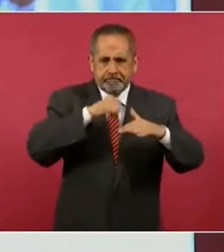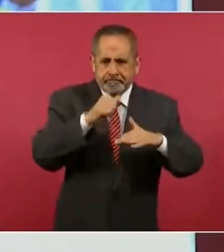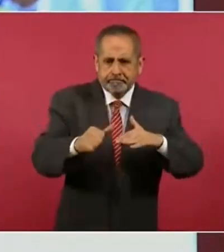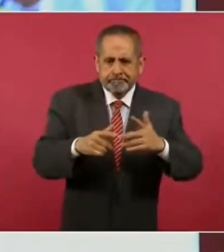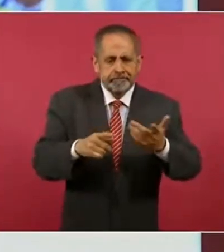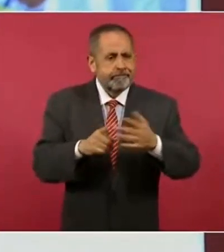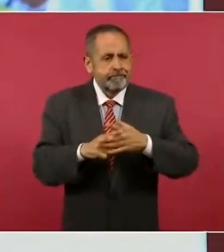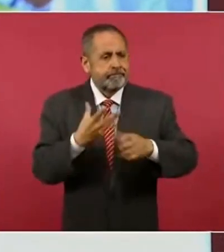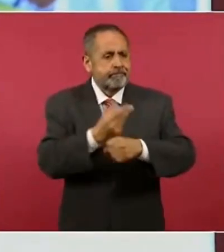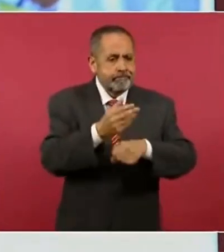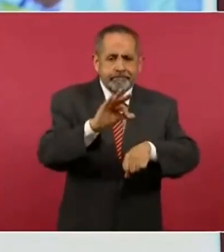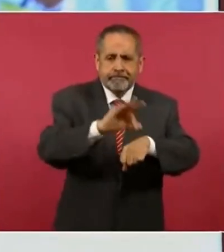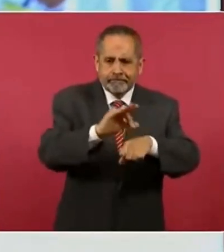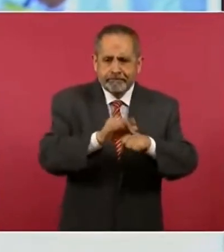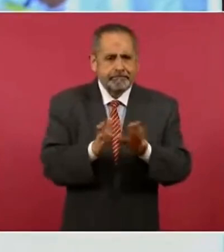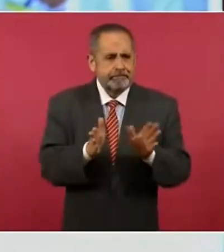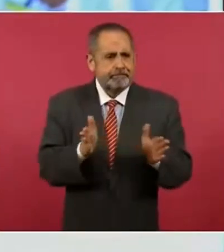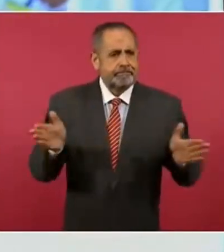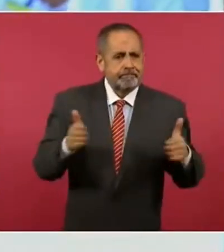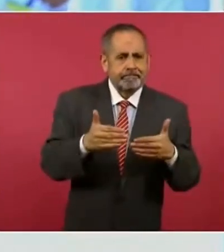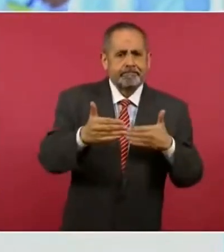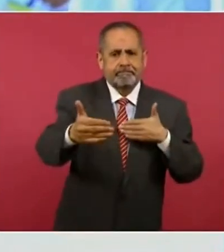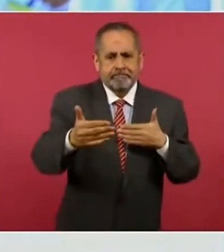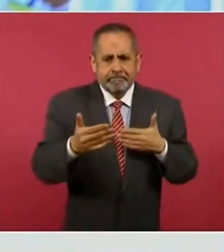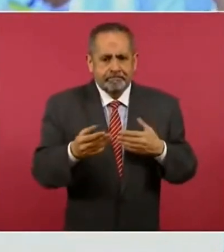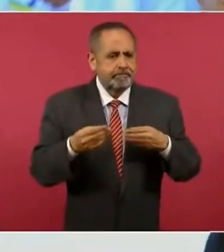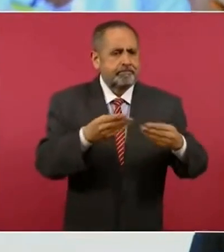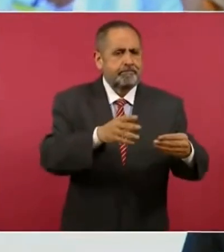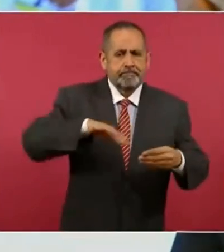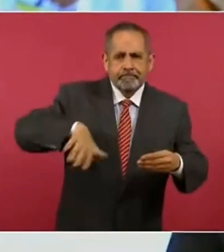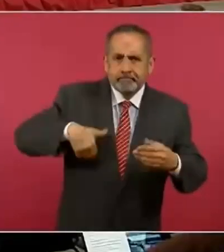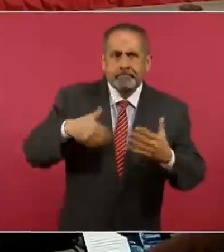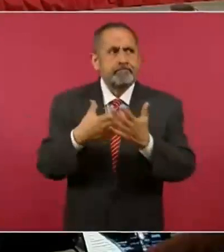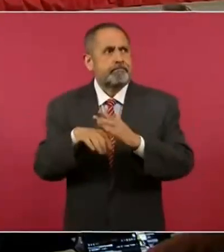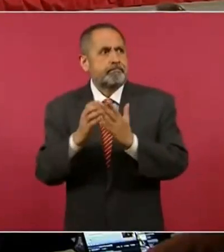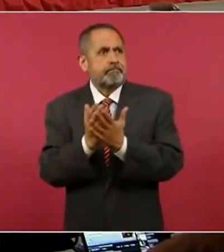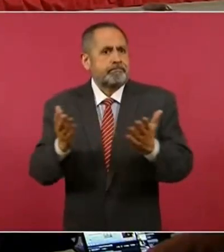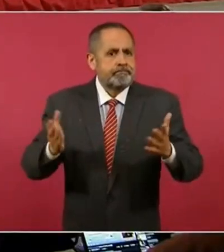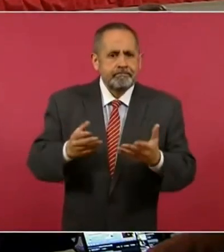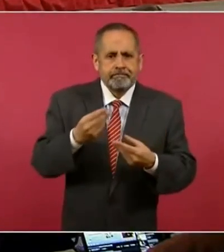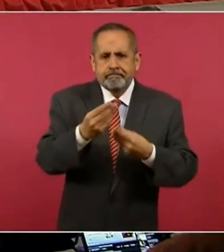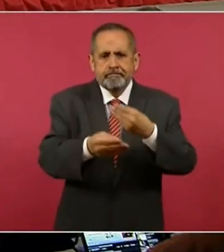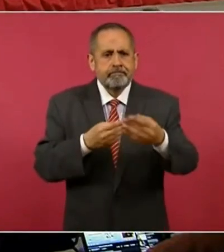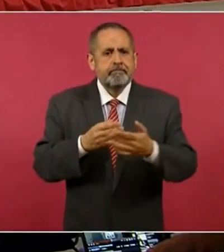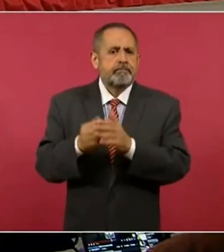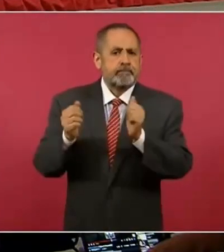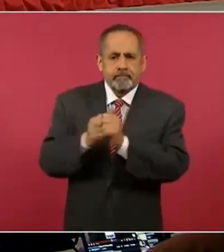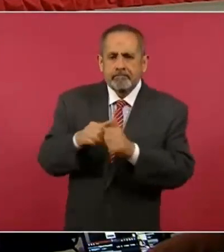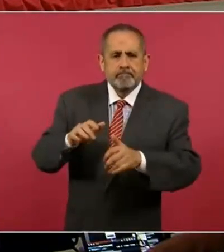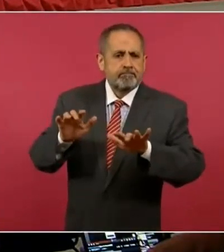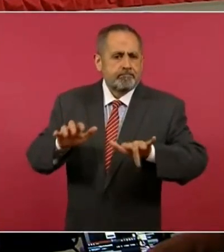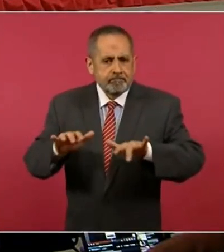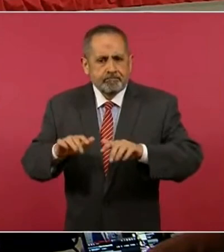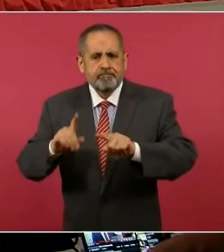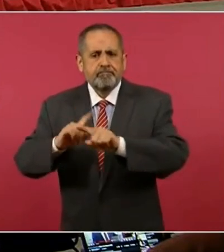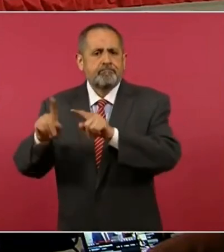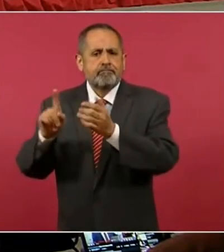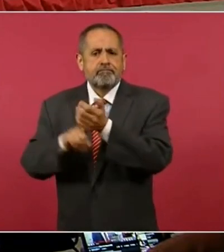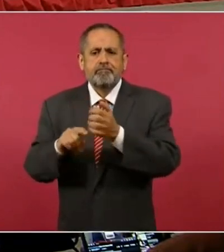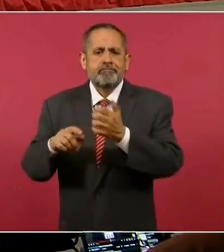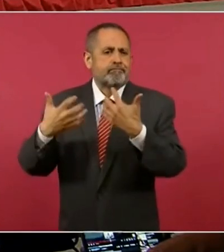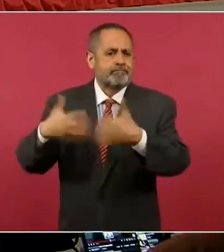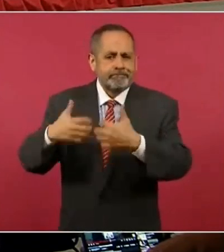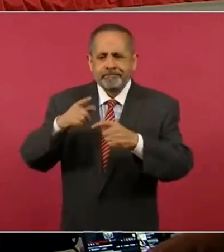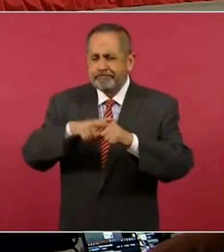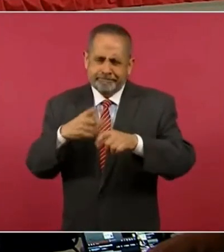reestructuración de farmacias, ampliación de farmacias y almacenes, rehabilitación de equipos electromecánicos, cuartos de